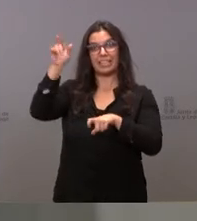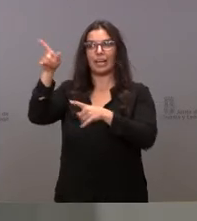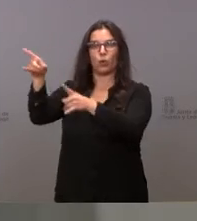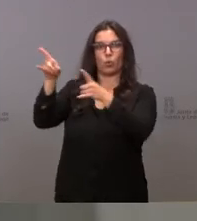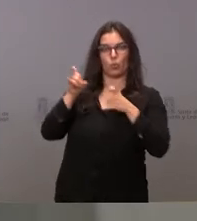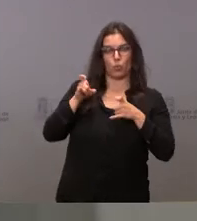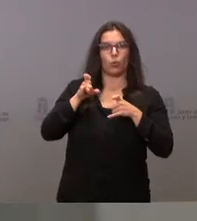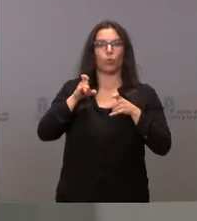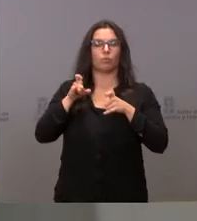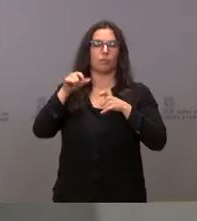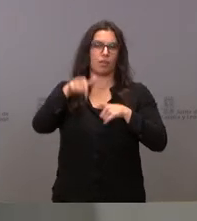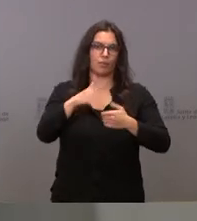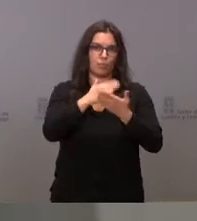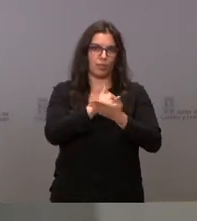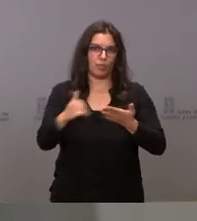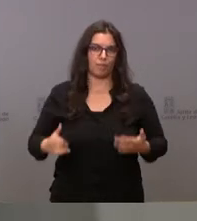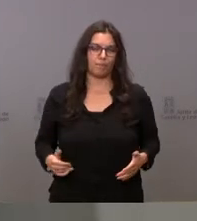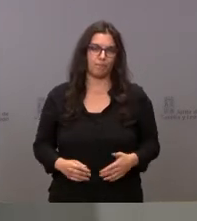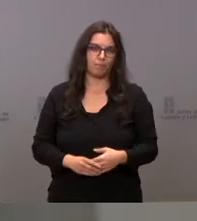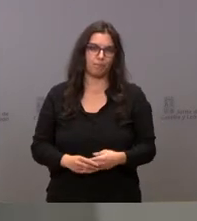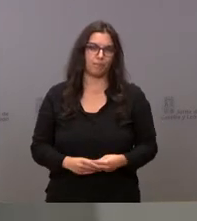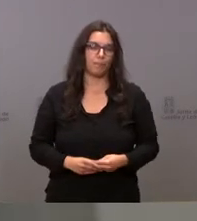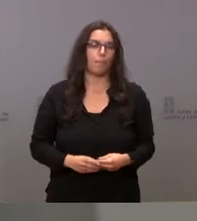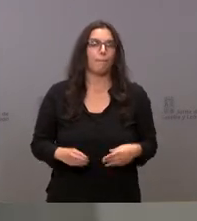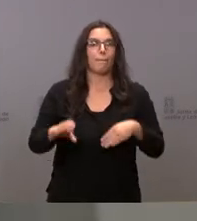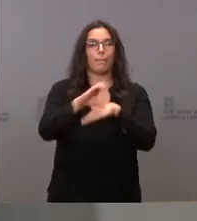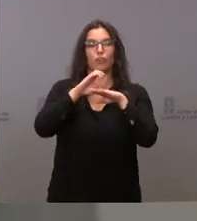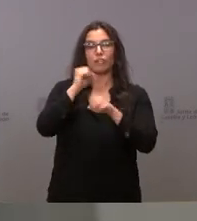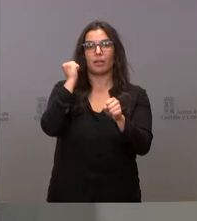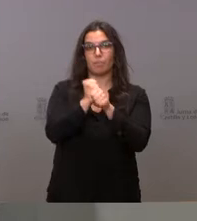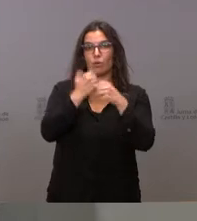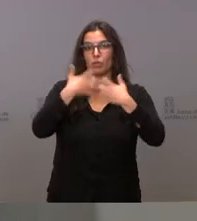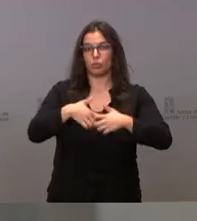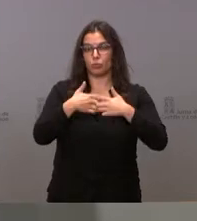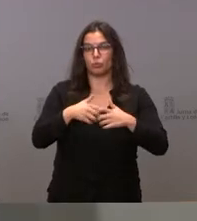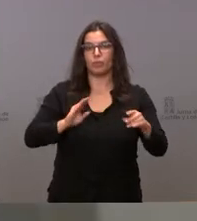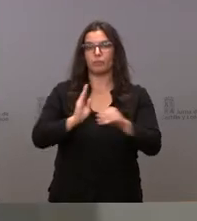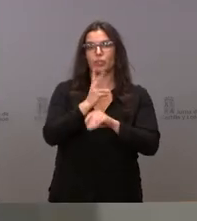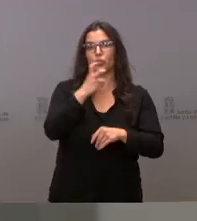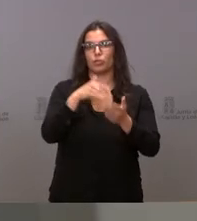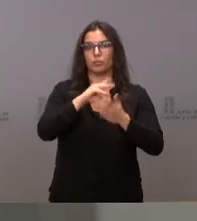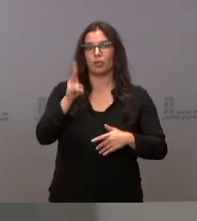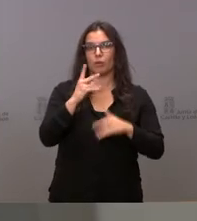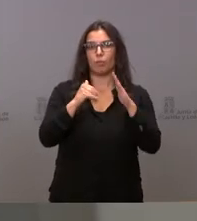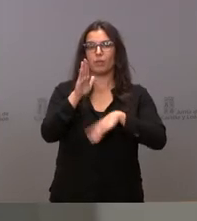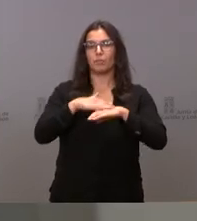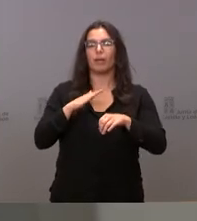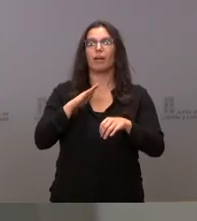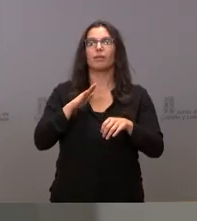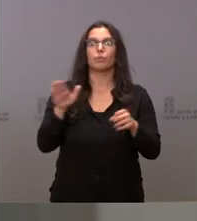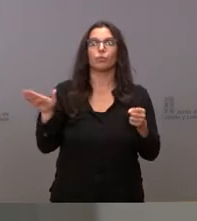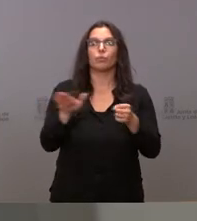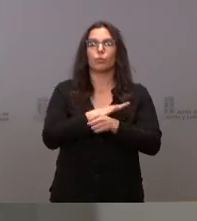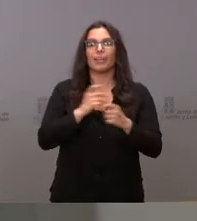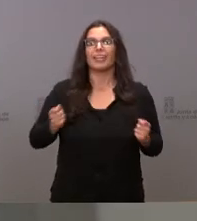en nuestra comunidad. La Consejería de Empleo e Industria destina más de 200.000 euros a financiar